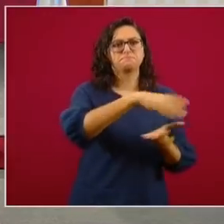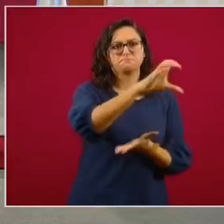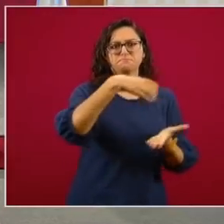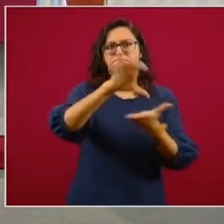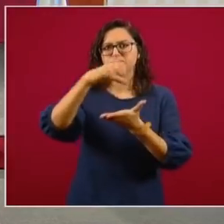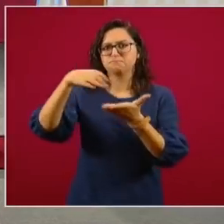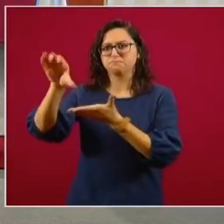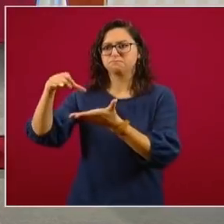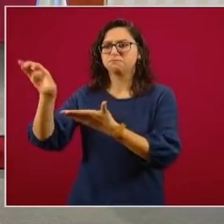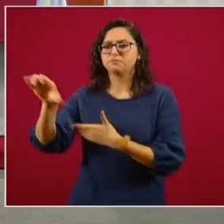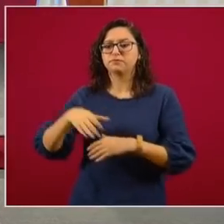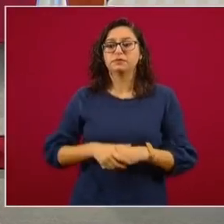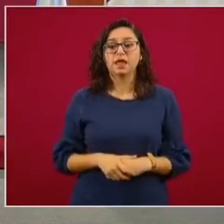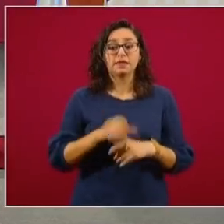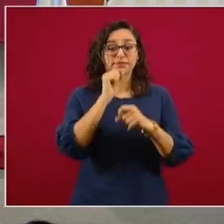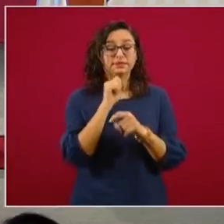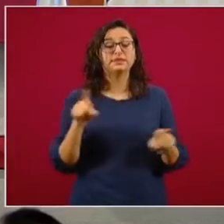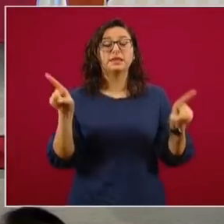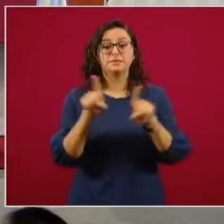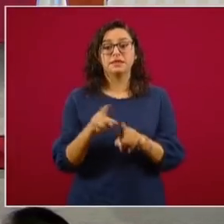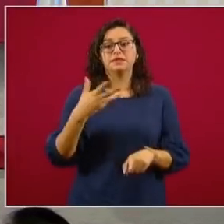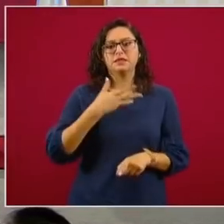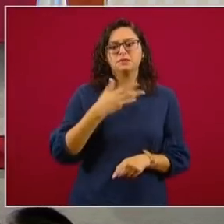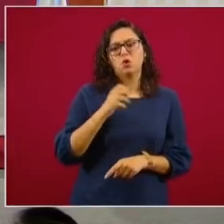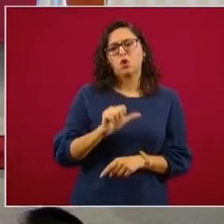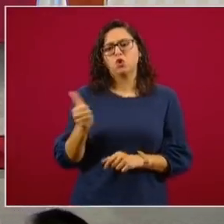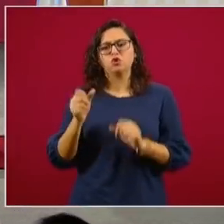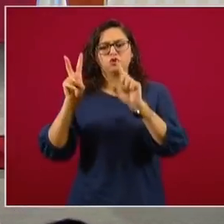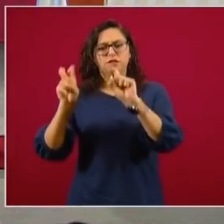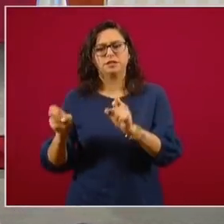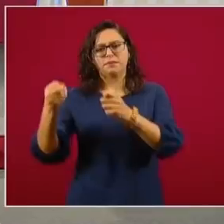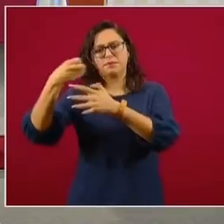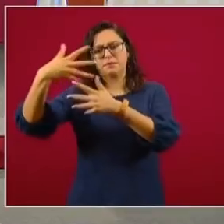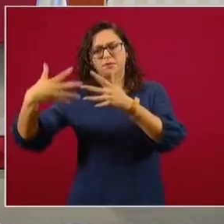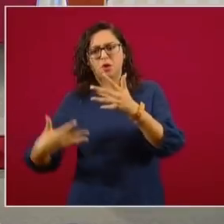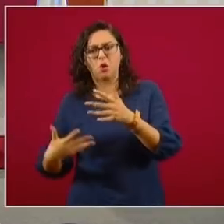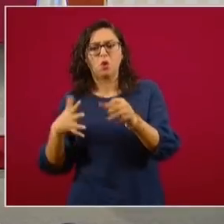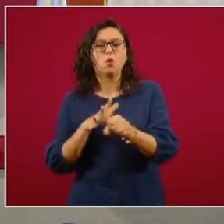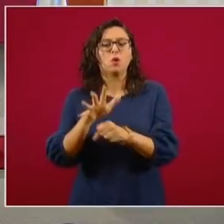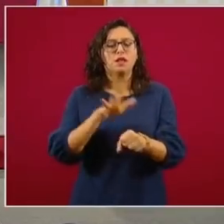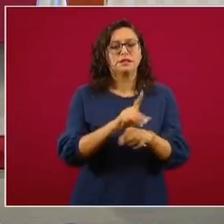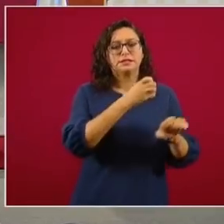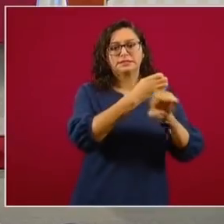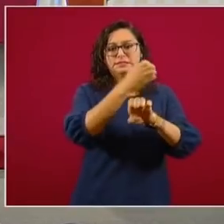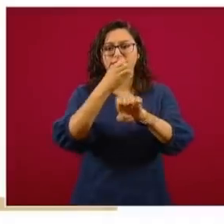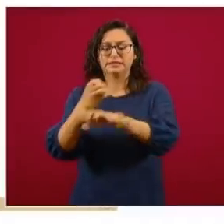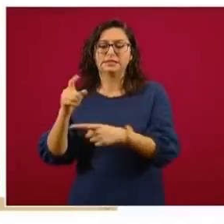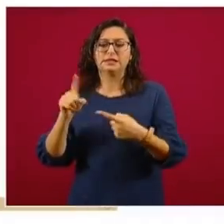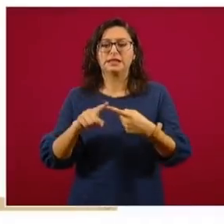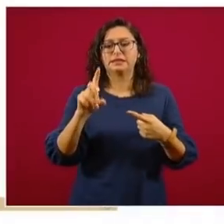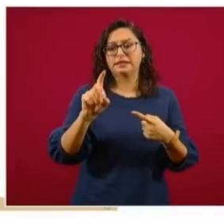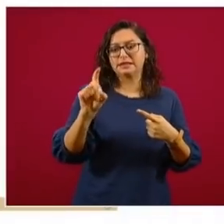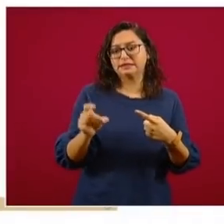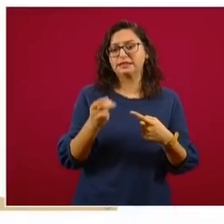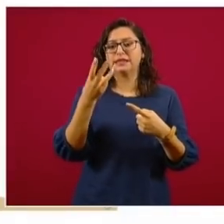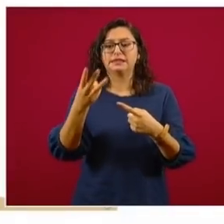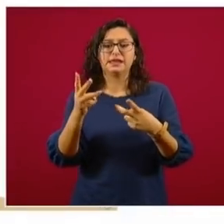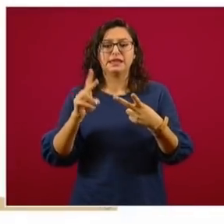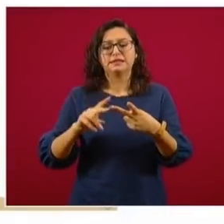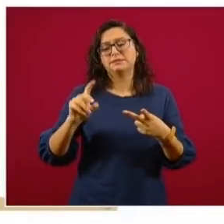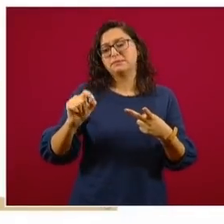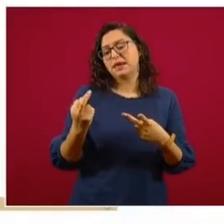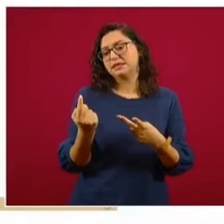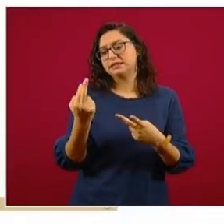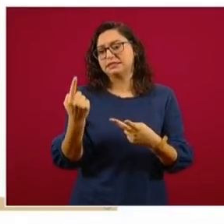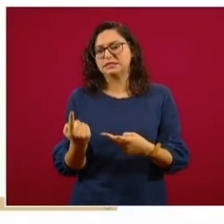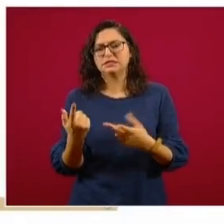eso, tenemos además los llamados ramos generales, que son aportaciones a entidades federativas como el ramo 33 o el ramo 25, que